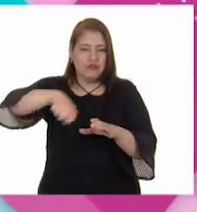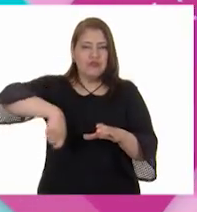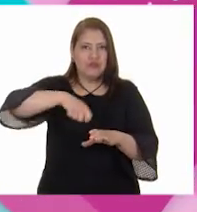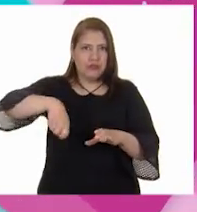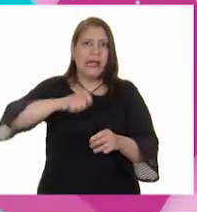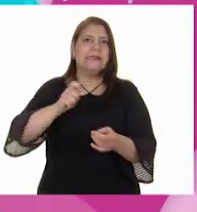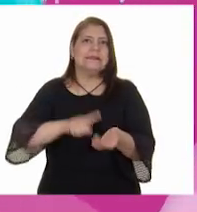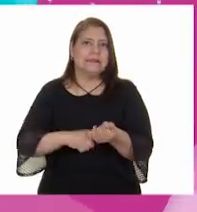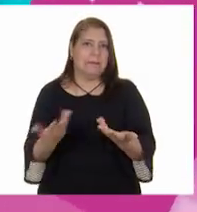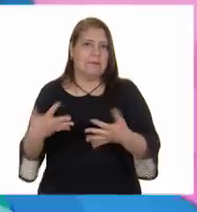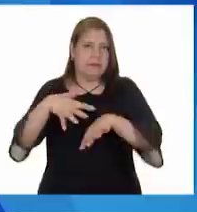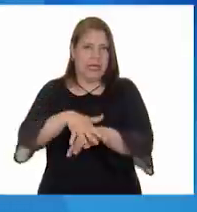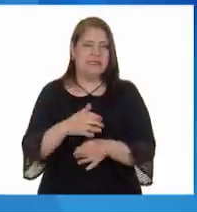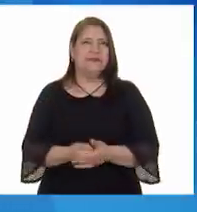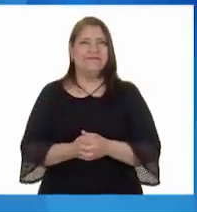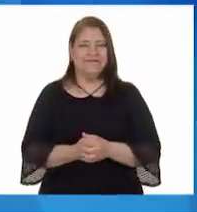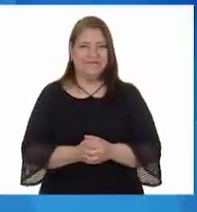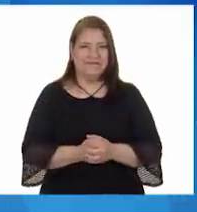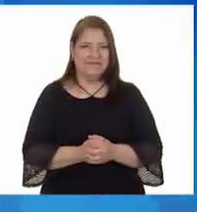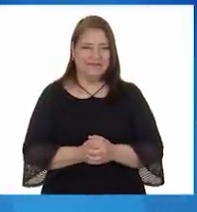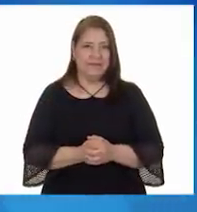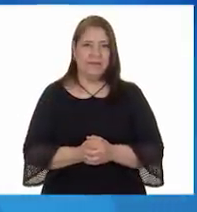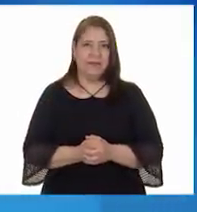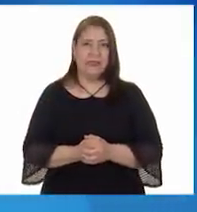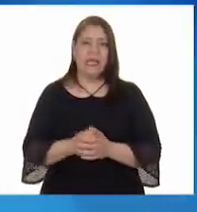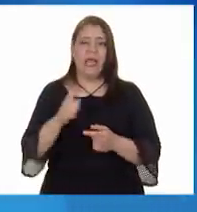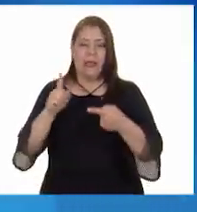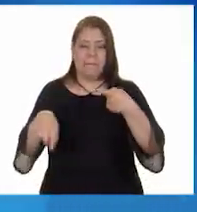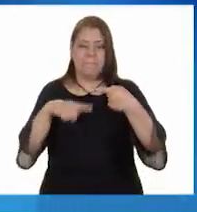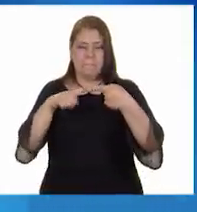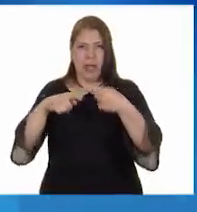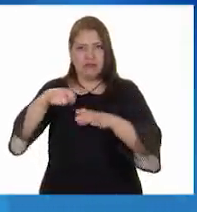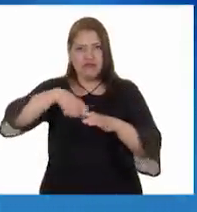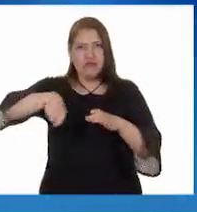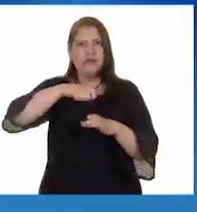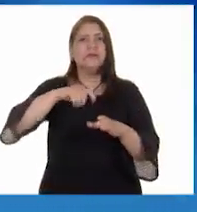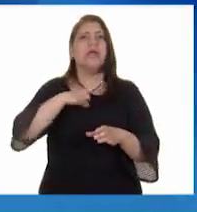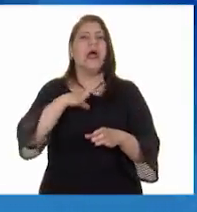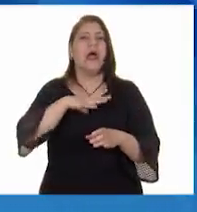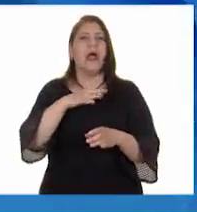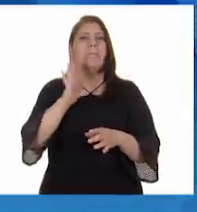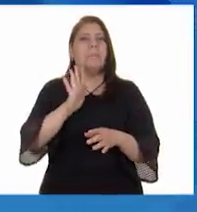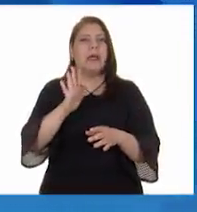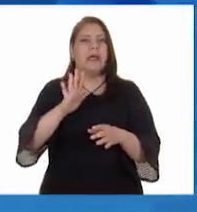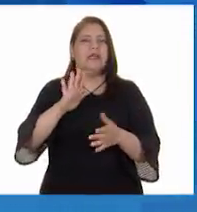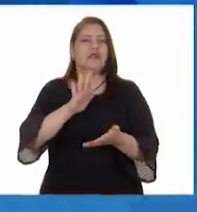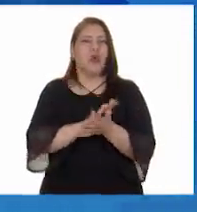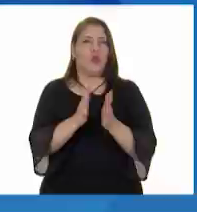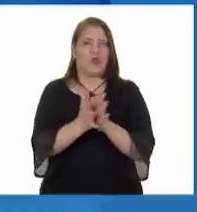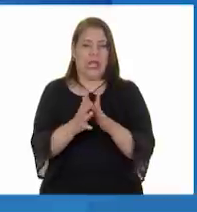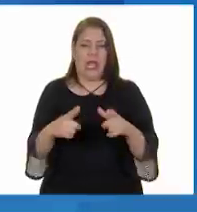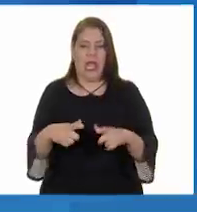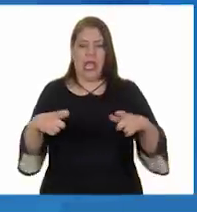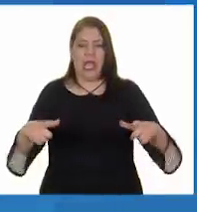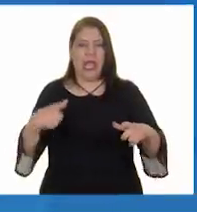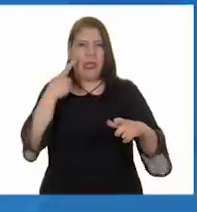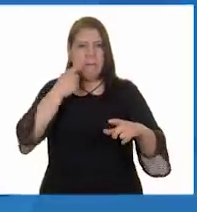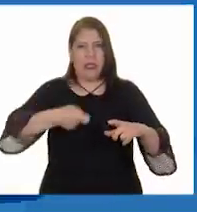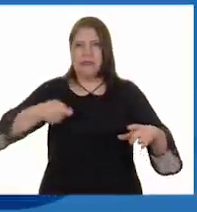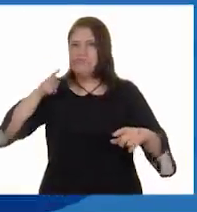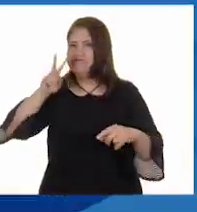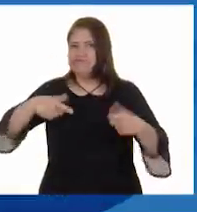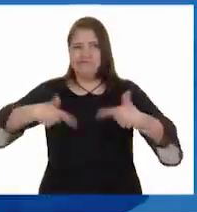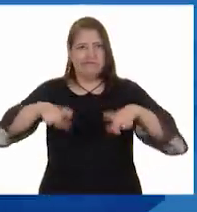De la mezcla. Que en la mezcla 1 quedó como una tortilla del tamaño del sartén. ¿No parece